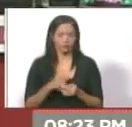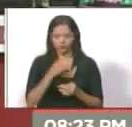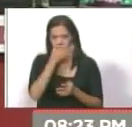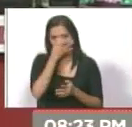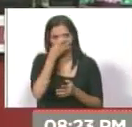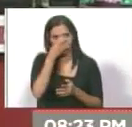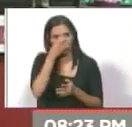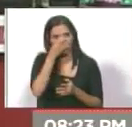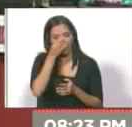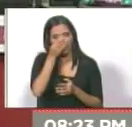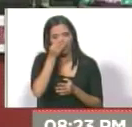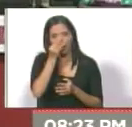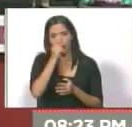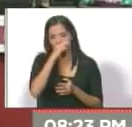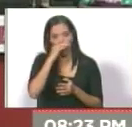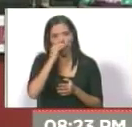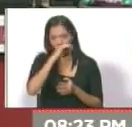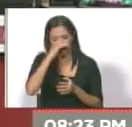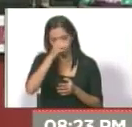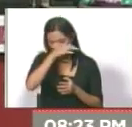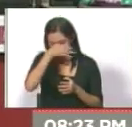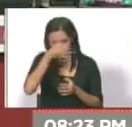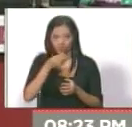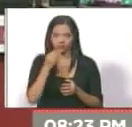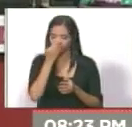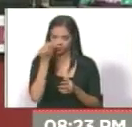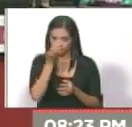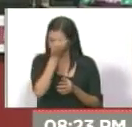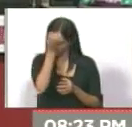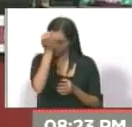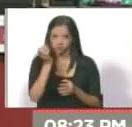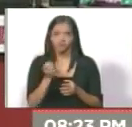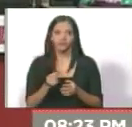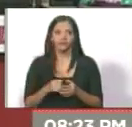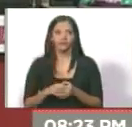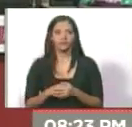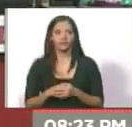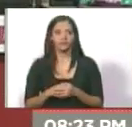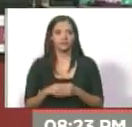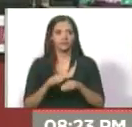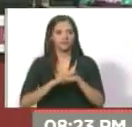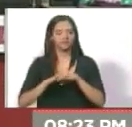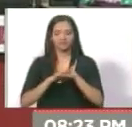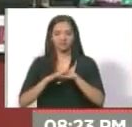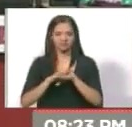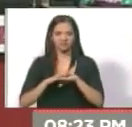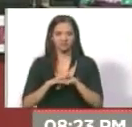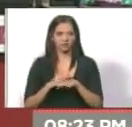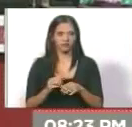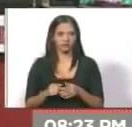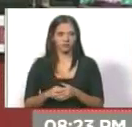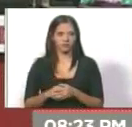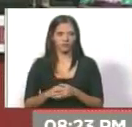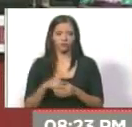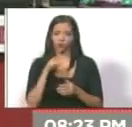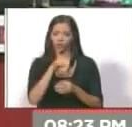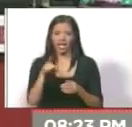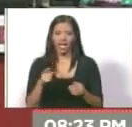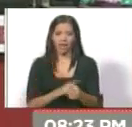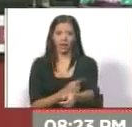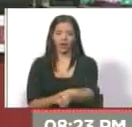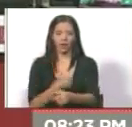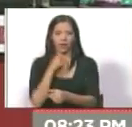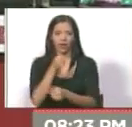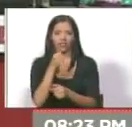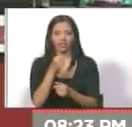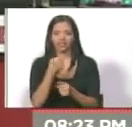y después con la información que ha salido, bueno, nosotros podemos ir a hablarle a nuestro pueblo, ustedes compañeros, hermanos periodistas, a decirle a la gente y